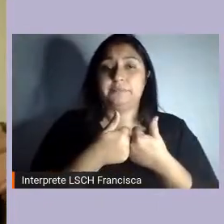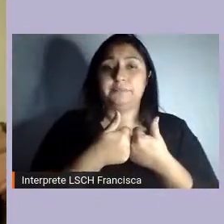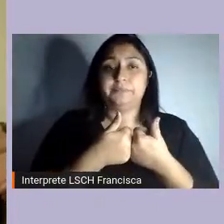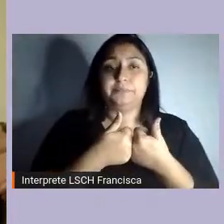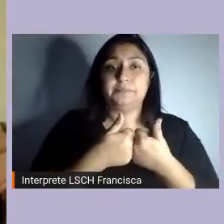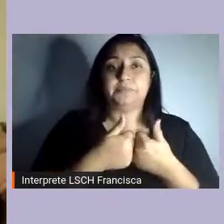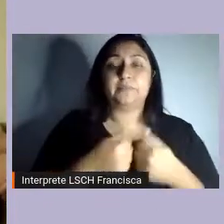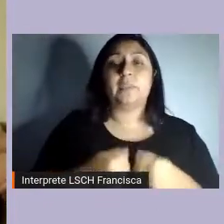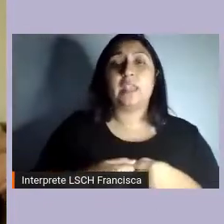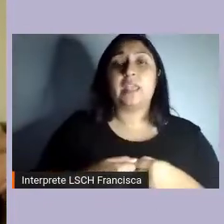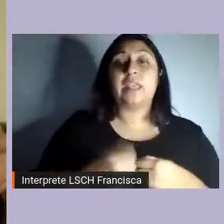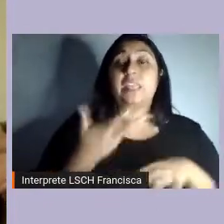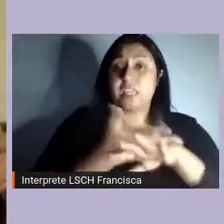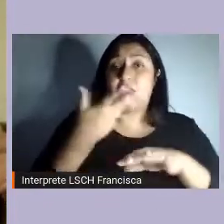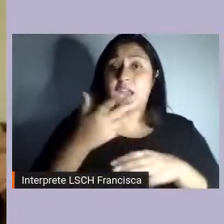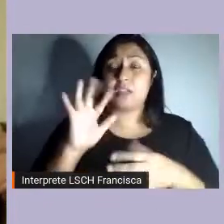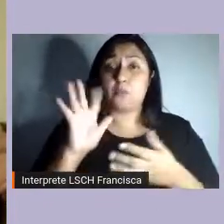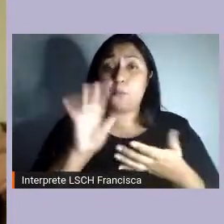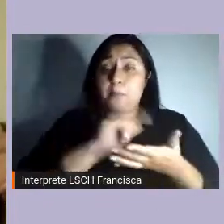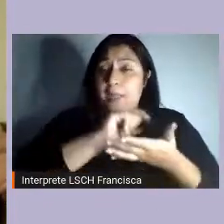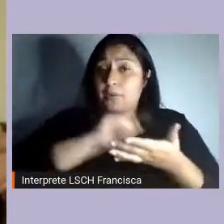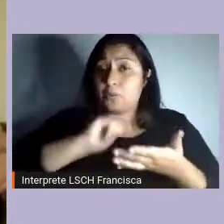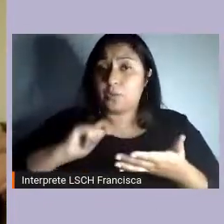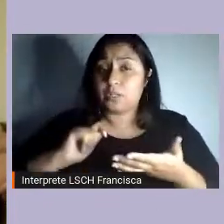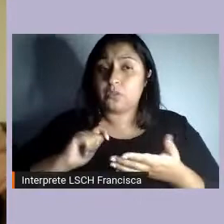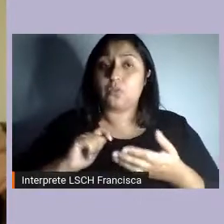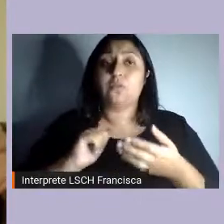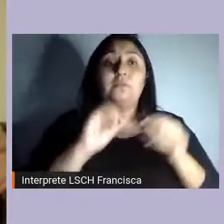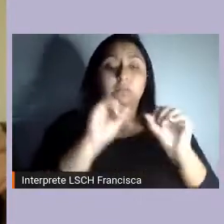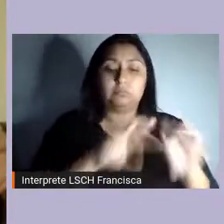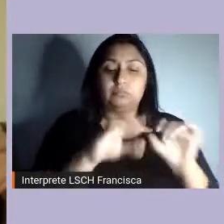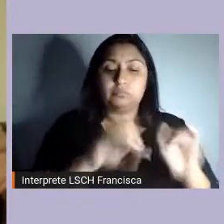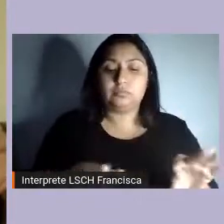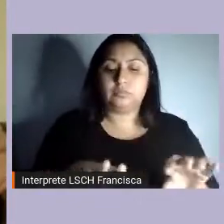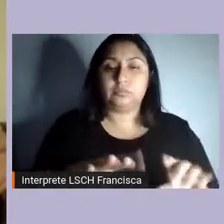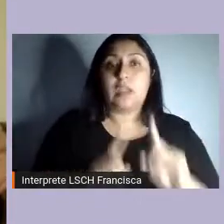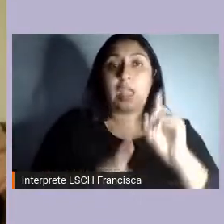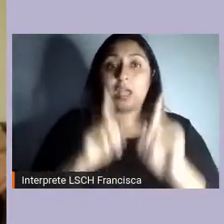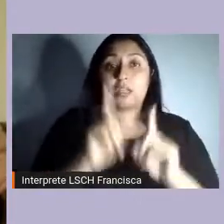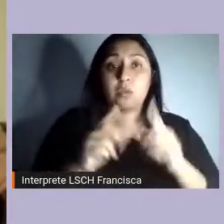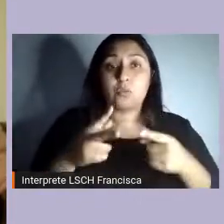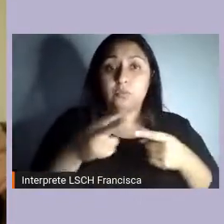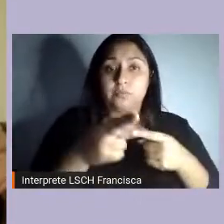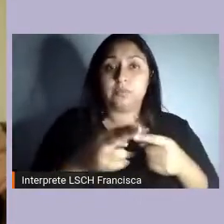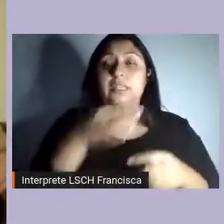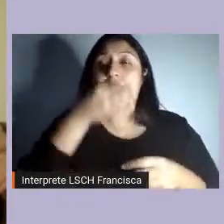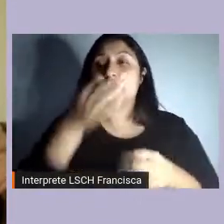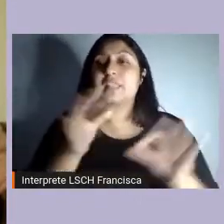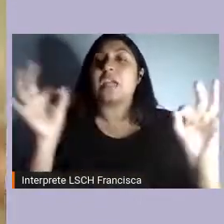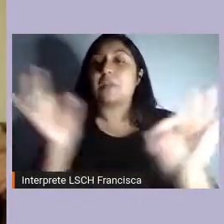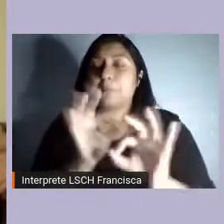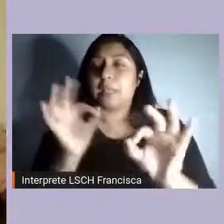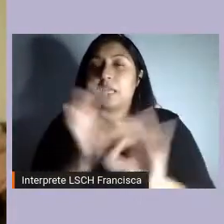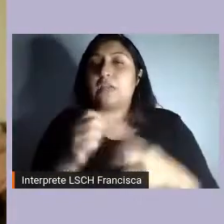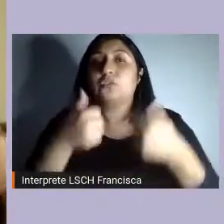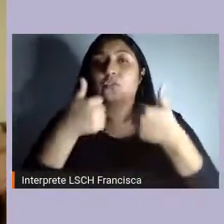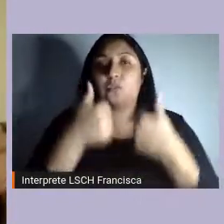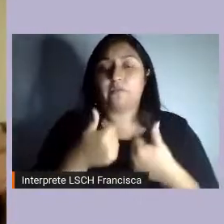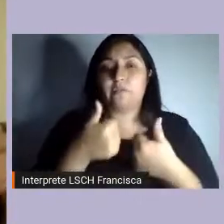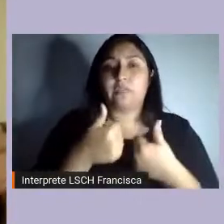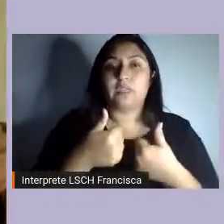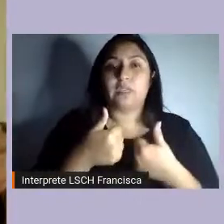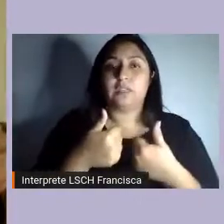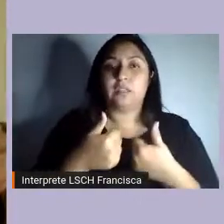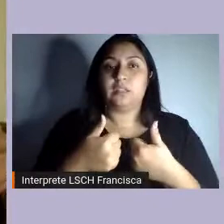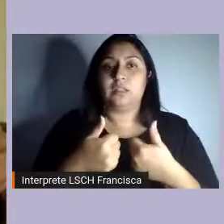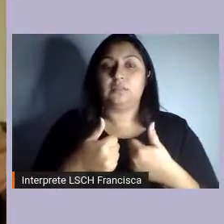en un manuscrito de la décima, fue enseñándonos muy bien. En alguna versión aparece, fue explicándonos muy bien, cuando están en un tren, ¿no es cierto?, y todo